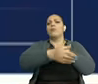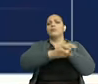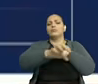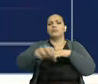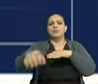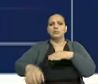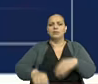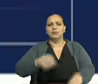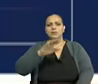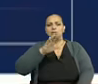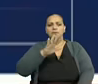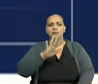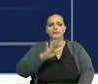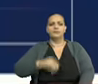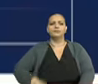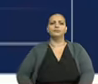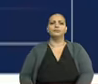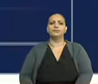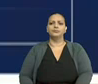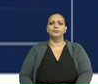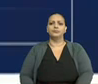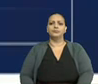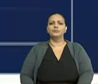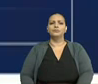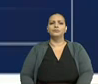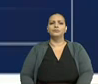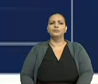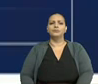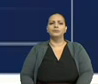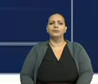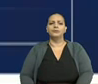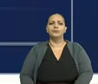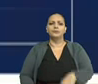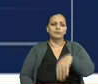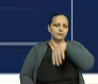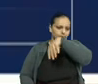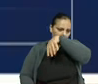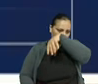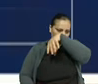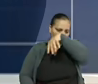función ejecutiva, informó Héctor Romero.